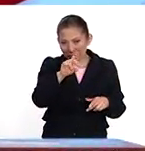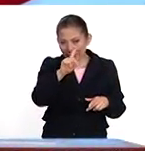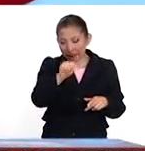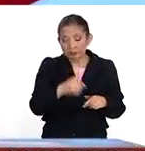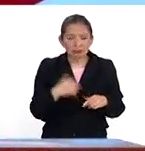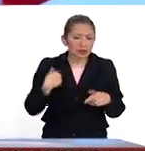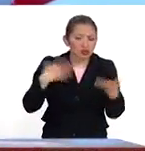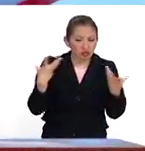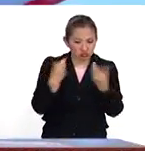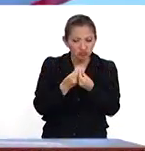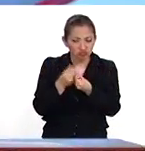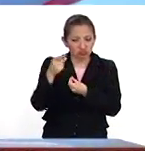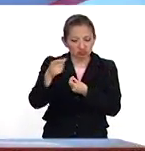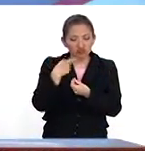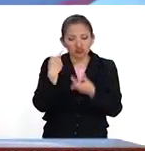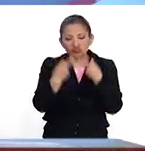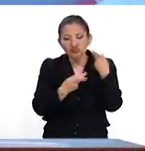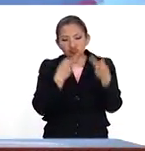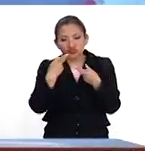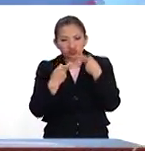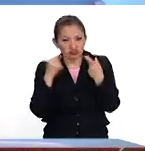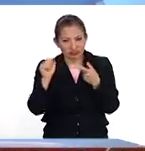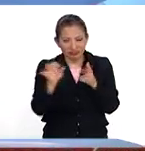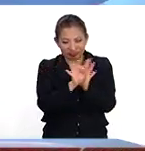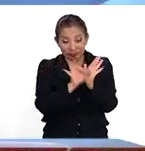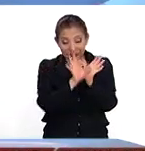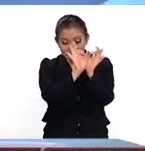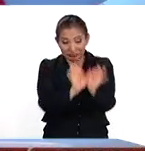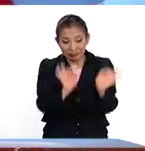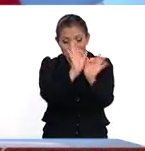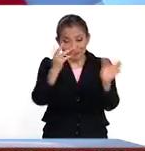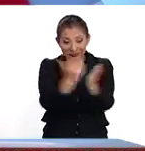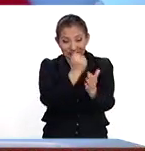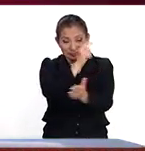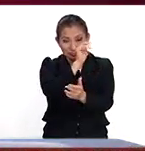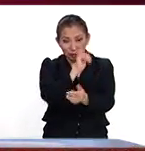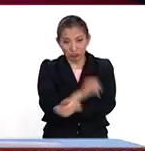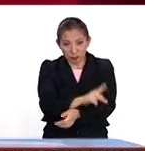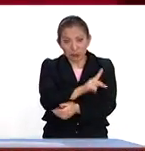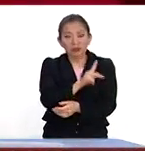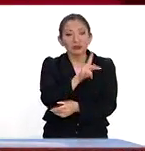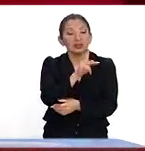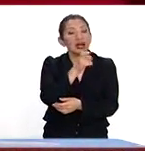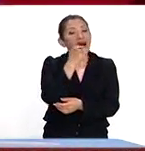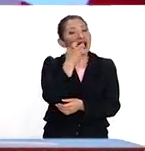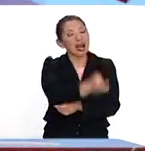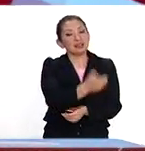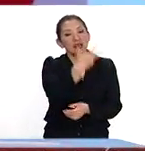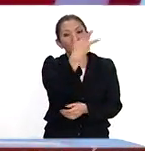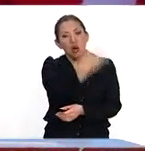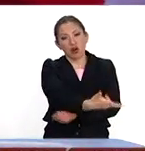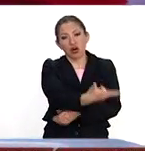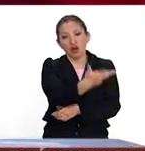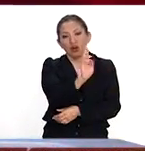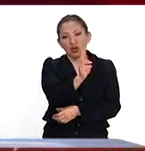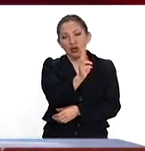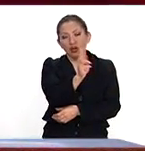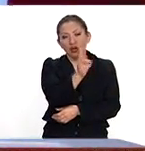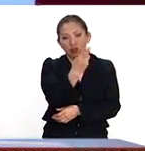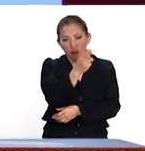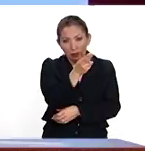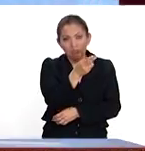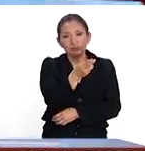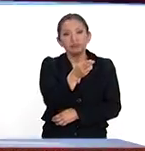Cepeda. Estuvimos juntos transmitiendo pues esa fecha histórica, el triunfo de Donald Trump, ese 8 de